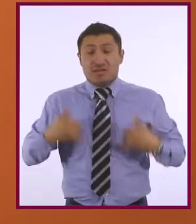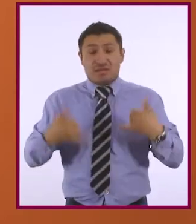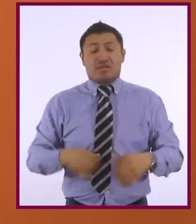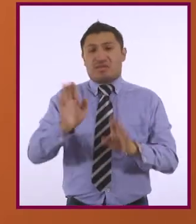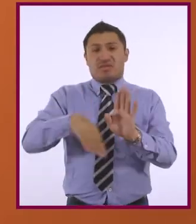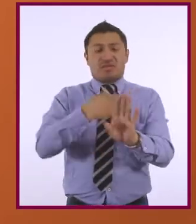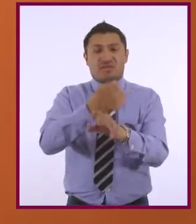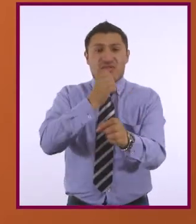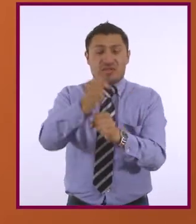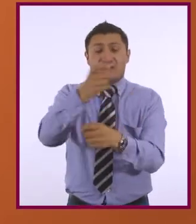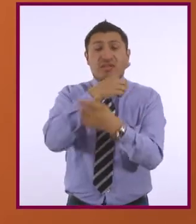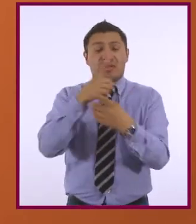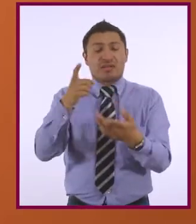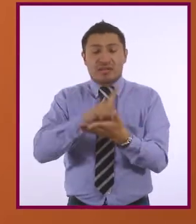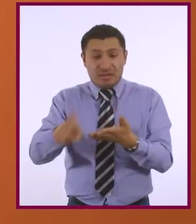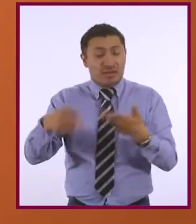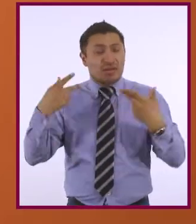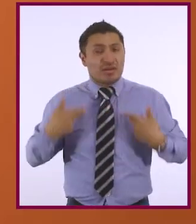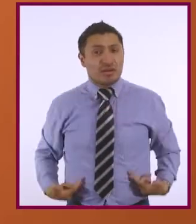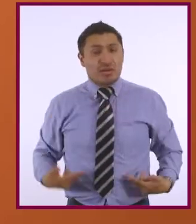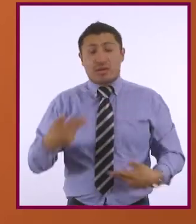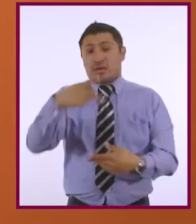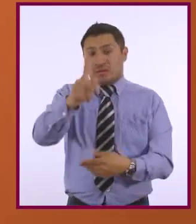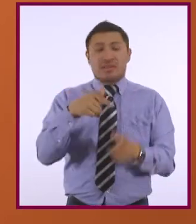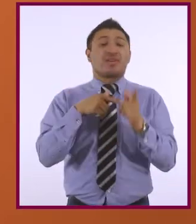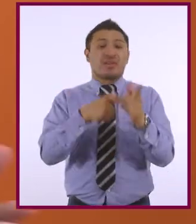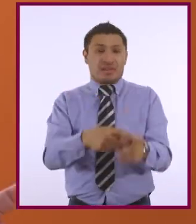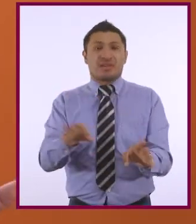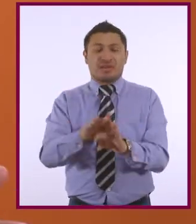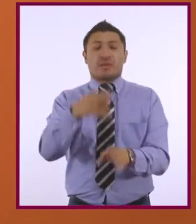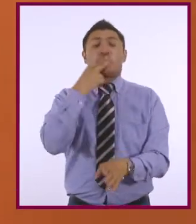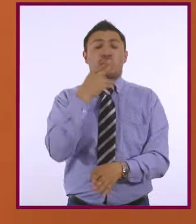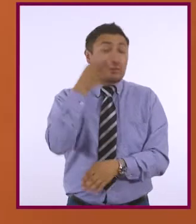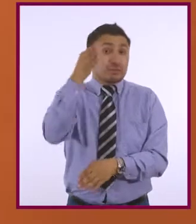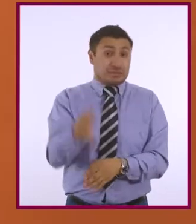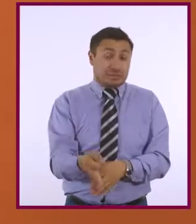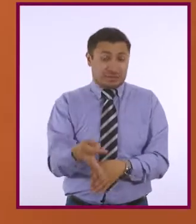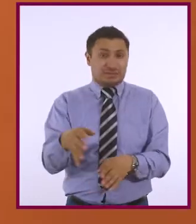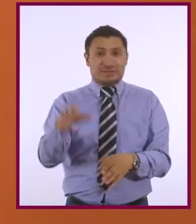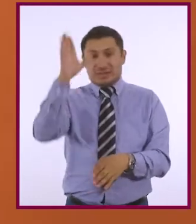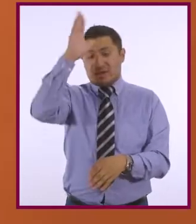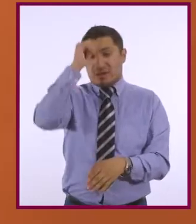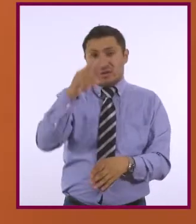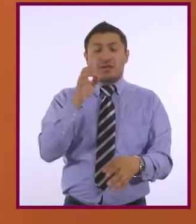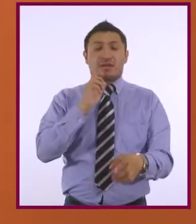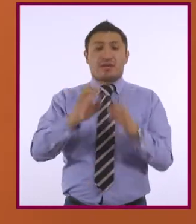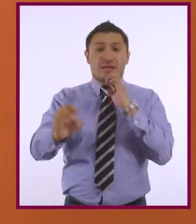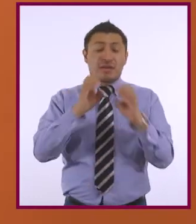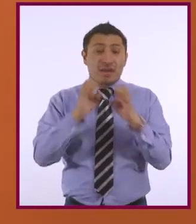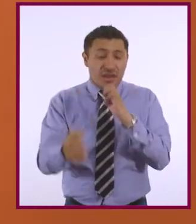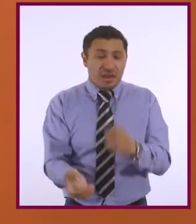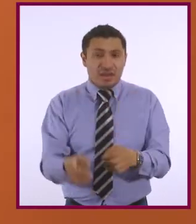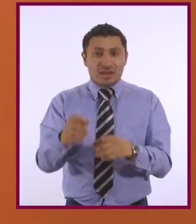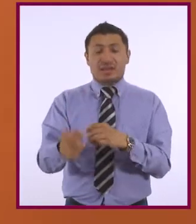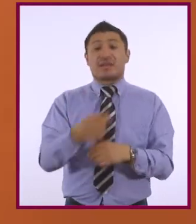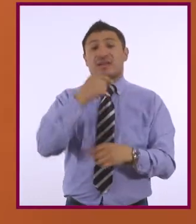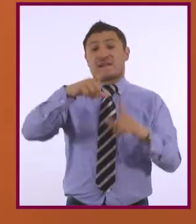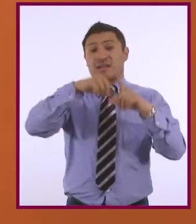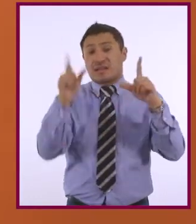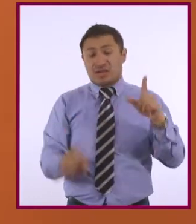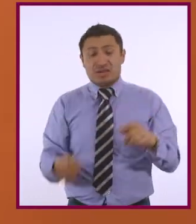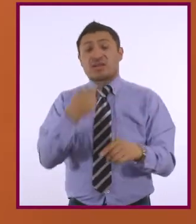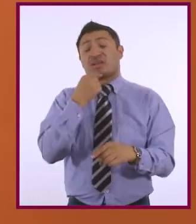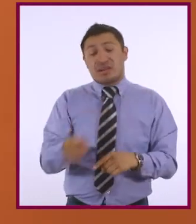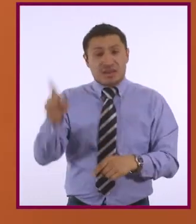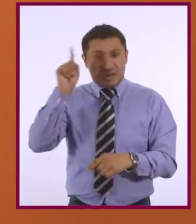a los derechos humanos, pero sigue siendo ampliamente ejercida y aceptada. De acuerdo con la encuesta nacional de los niños, niñas y